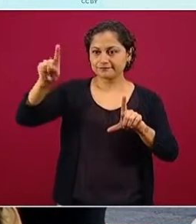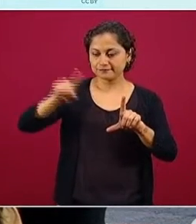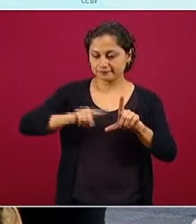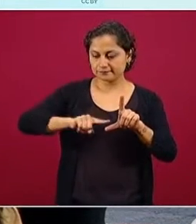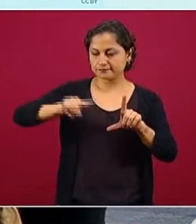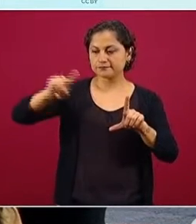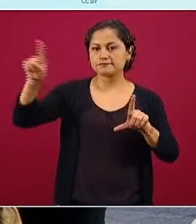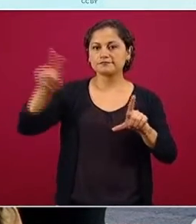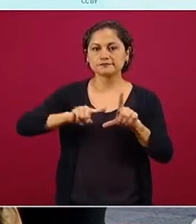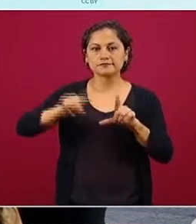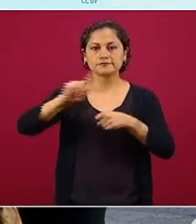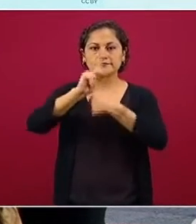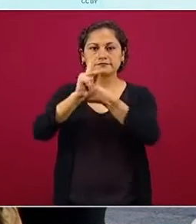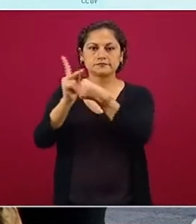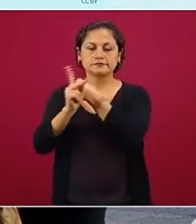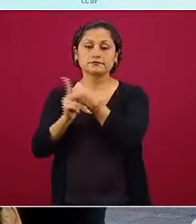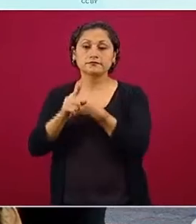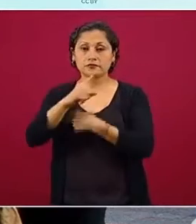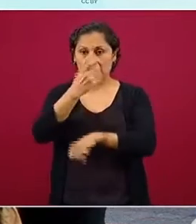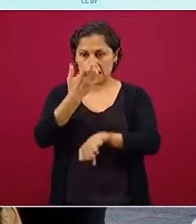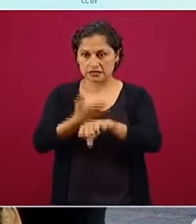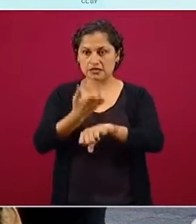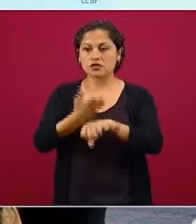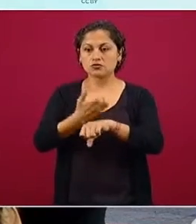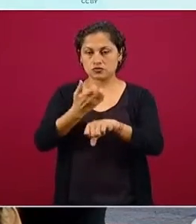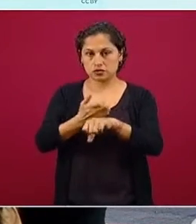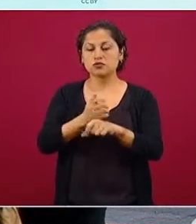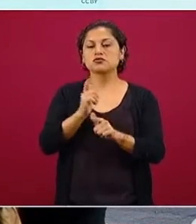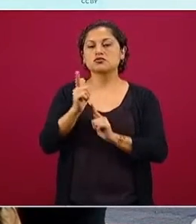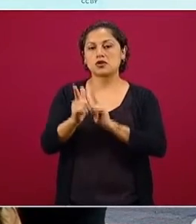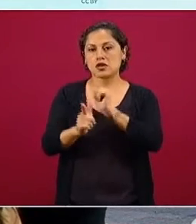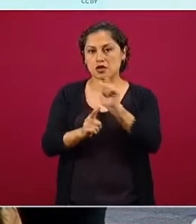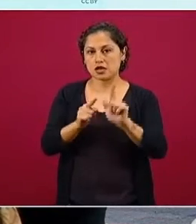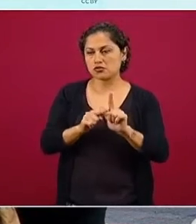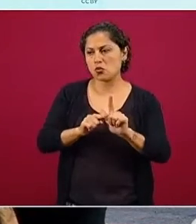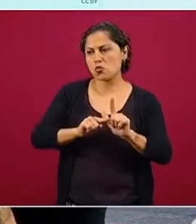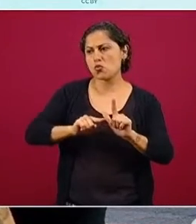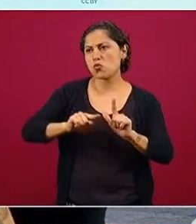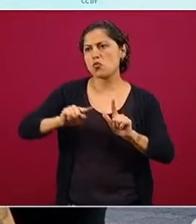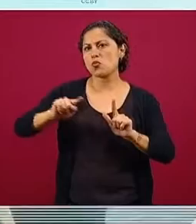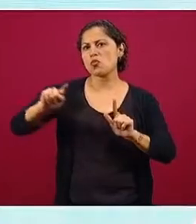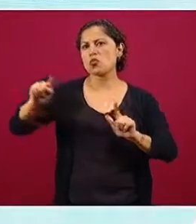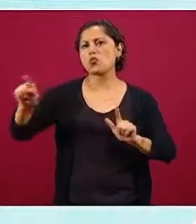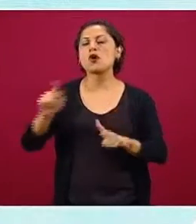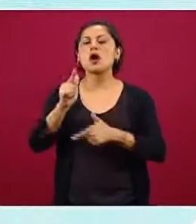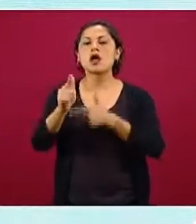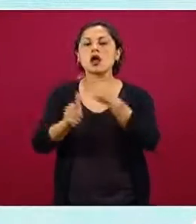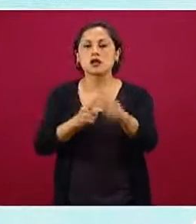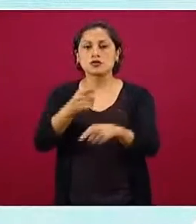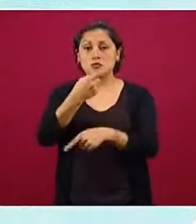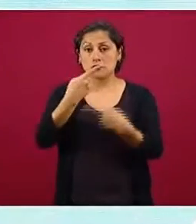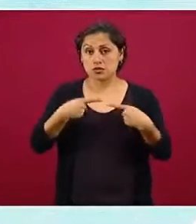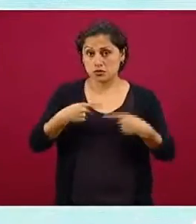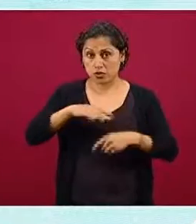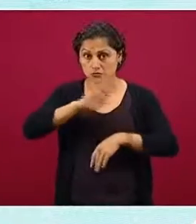países. Los Estados Unidos tuvieron una inclinación más lenta, es decir, el ascenso diario en el número de muertes fue